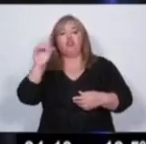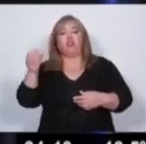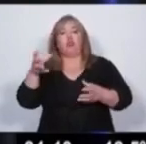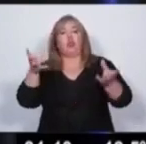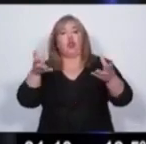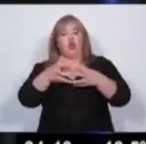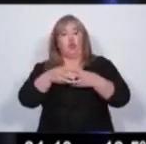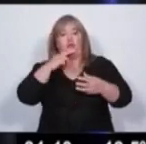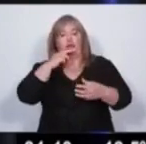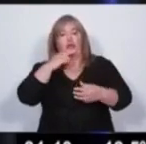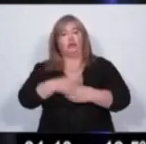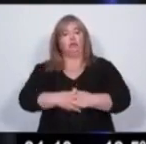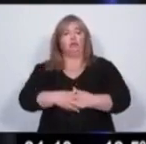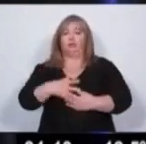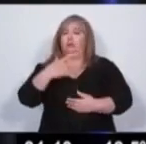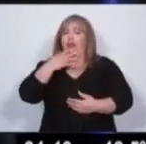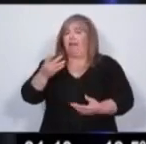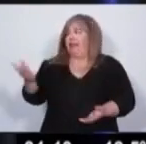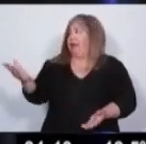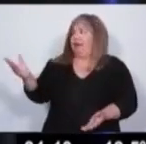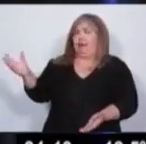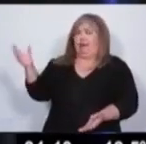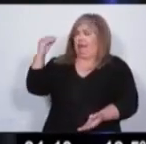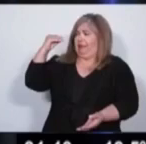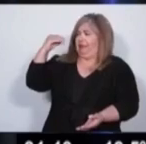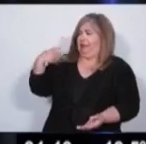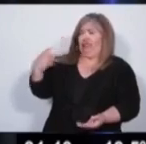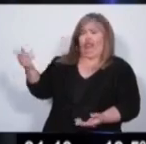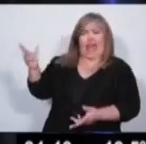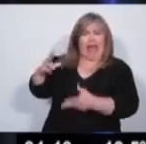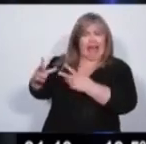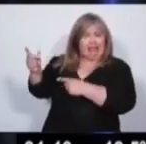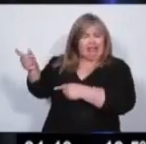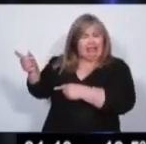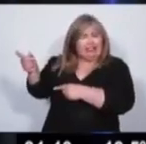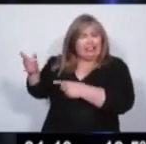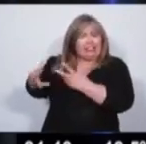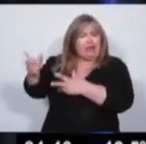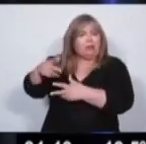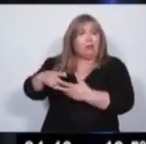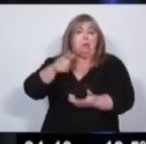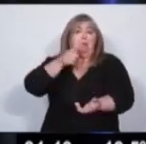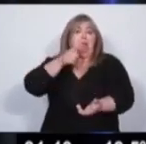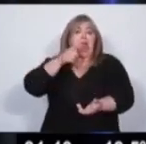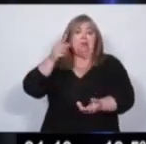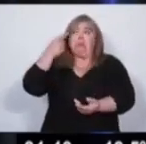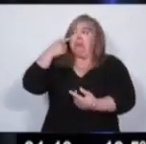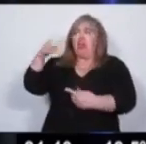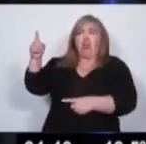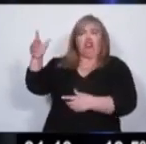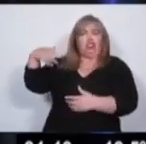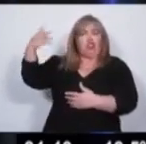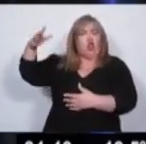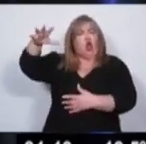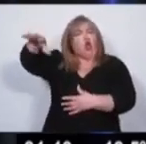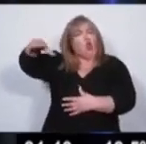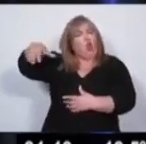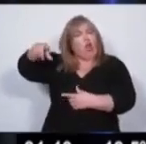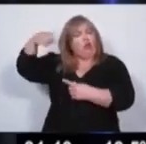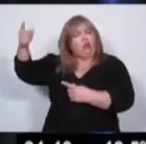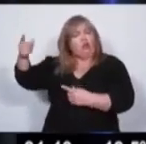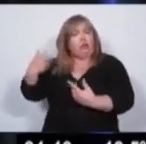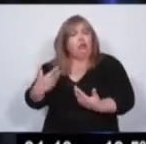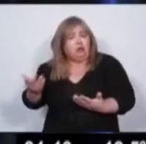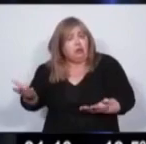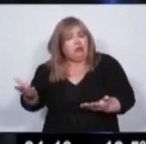la verdad que cuando lo escucho no me me sorprende porque pareciera que que viene de otro lugar cuando él estuvo gobernando con